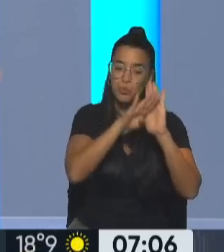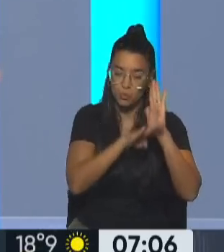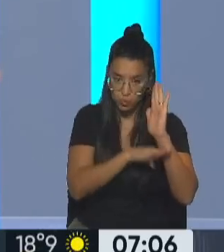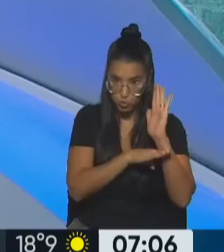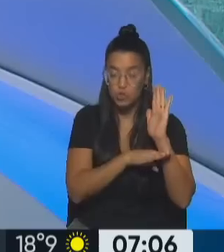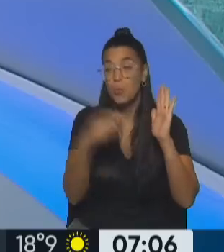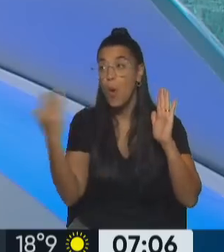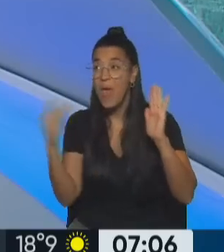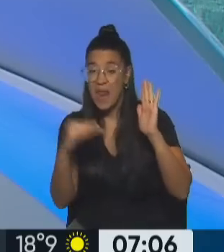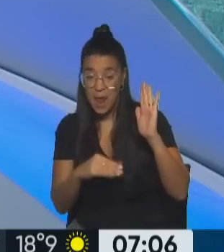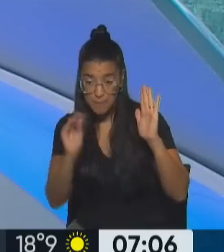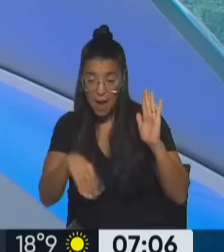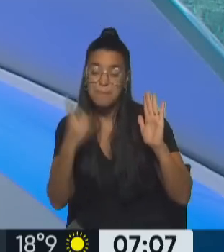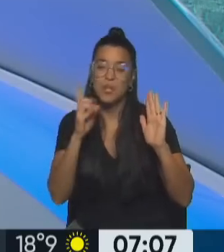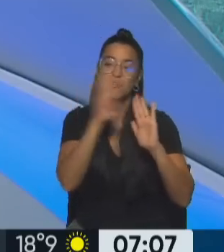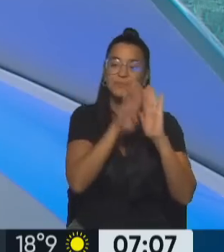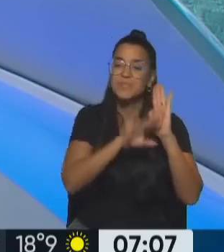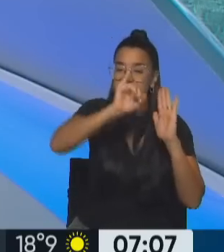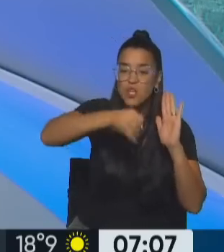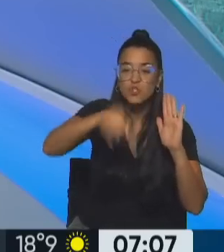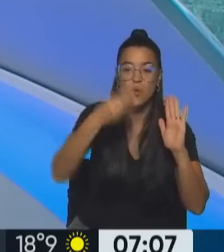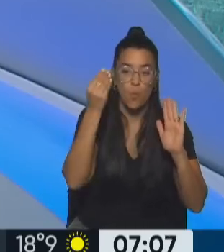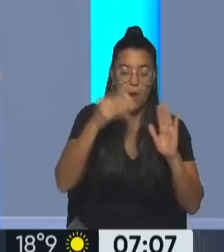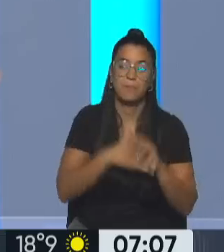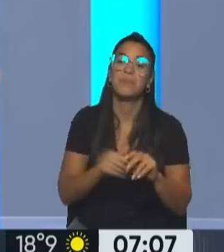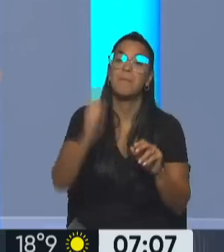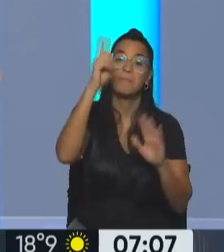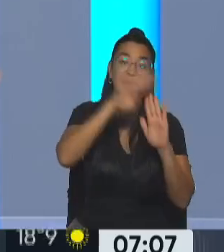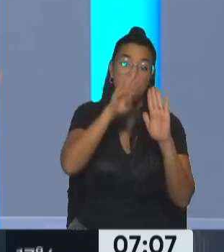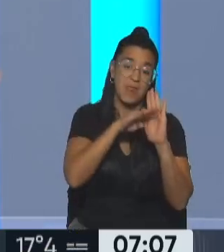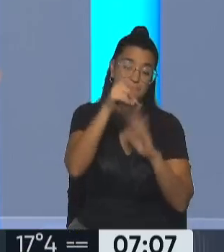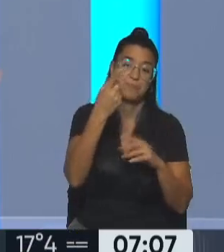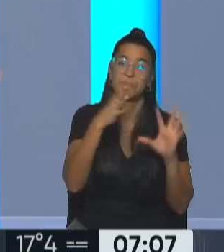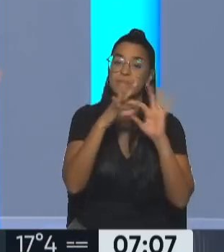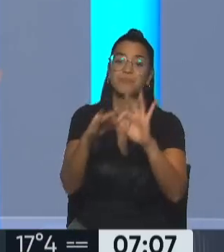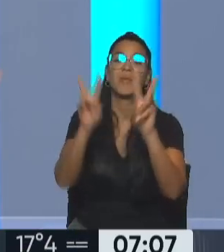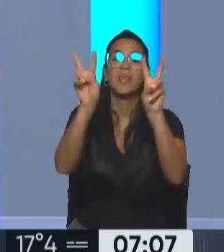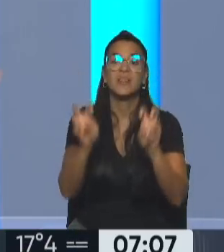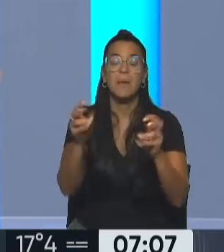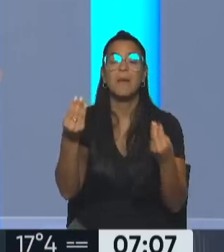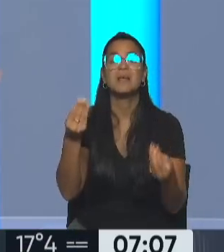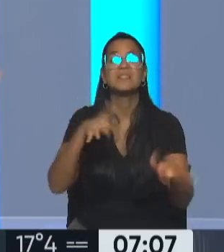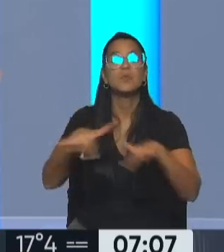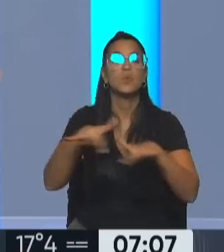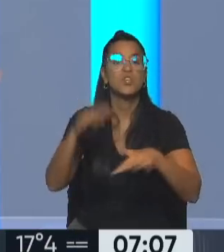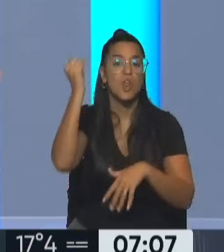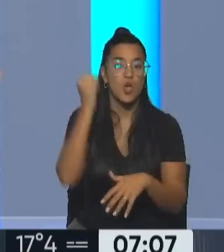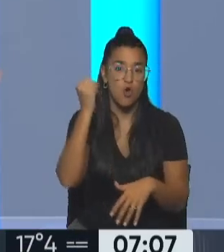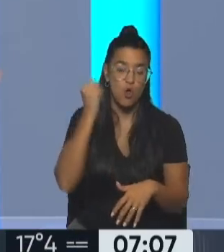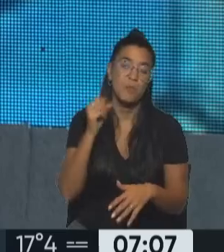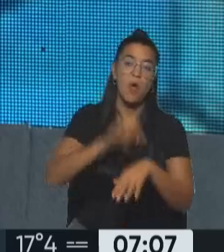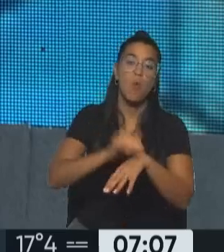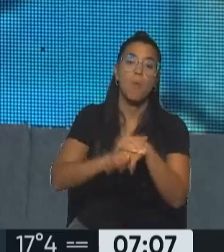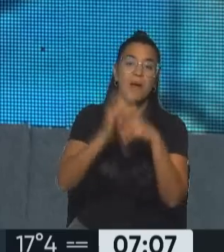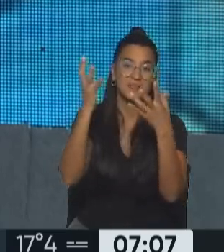importantes que sí o sí van a estar sobre la mesa el primero por supuesto que tiene que ver con la situación económica que genera la sequía